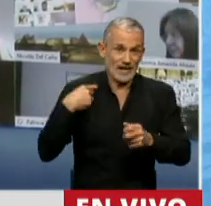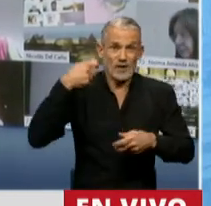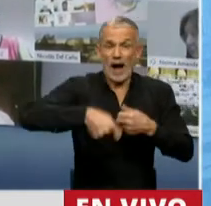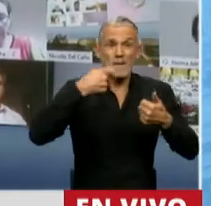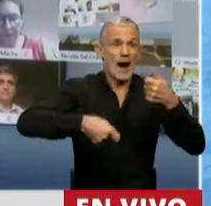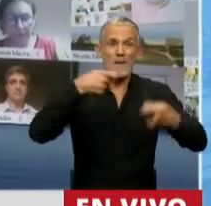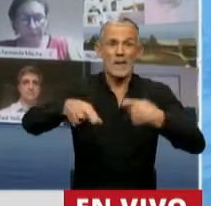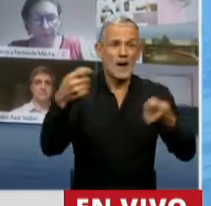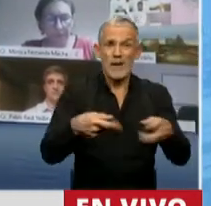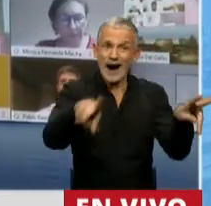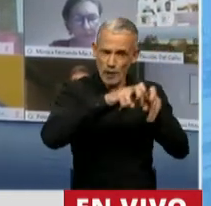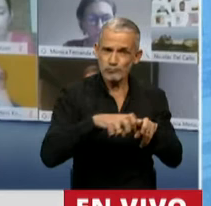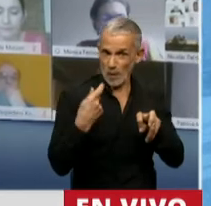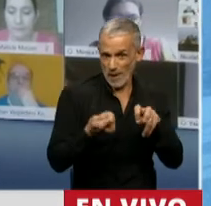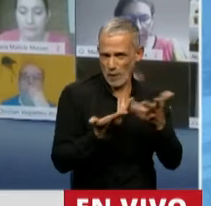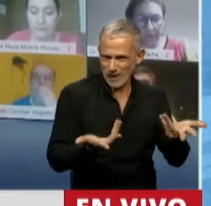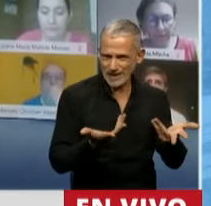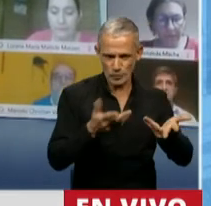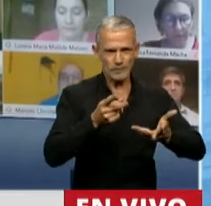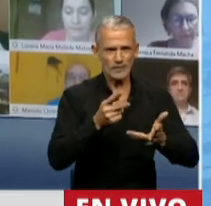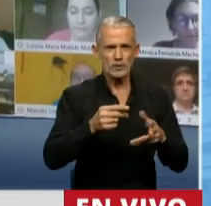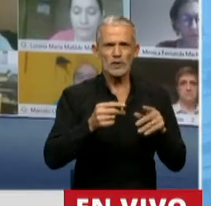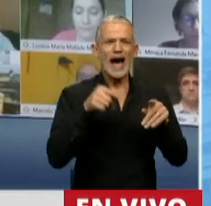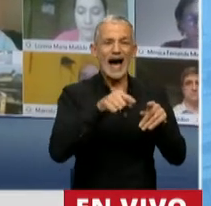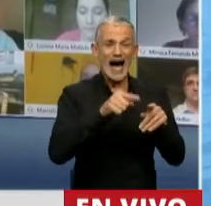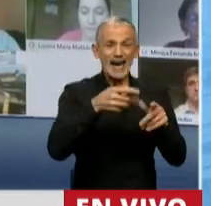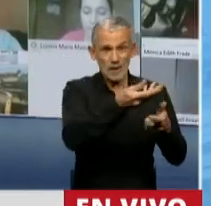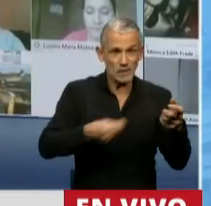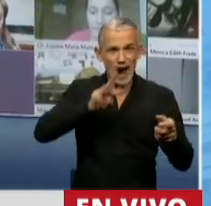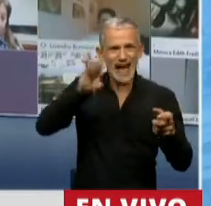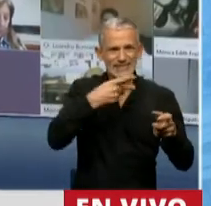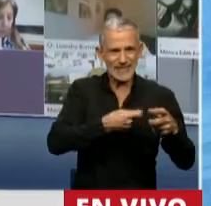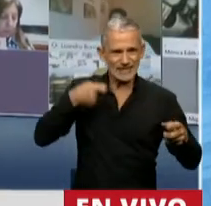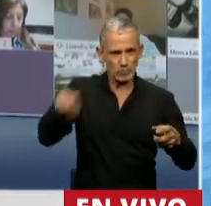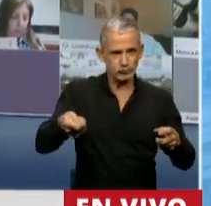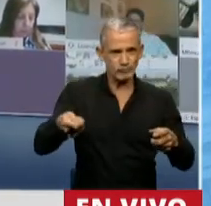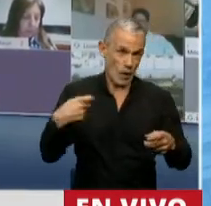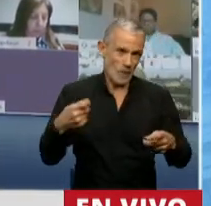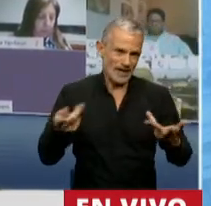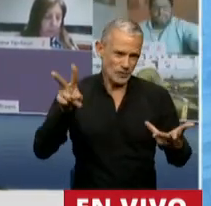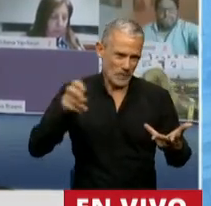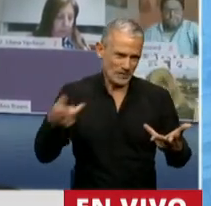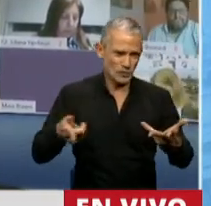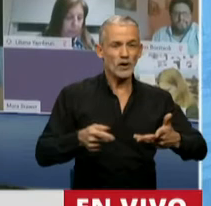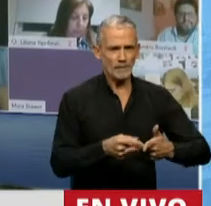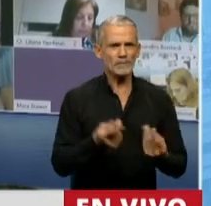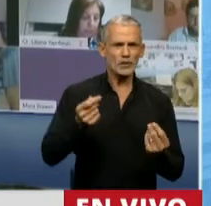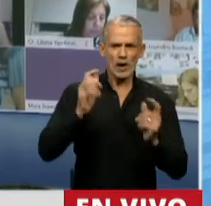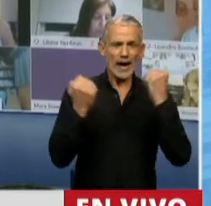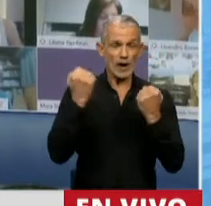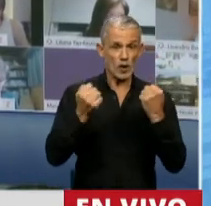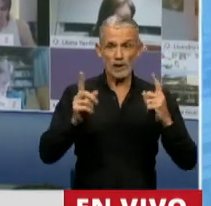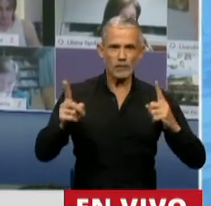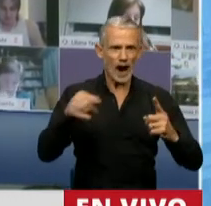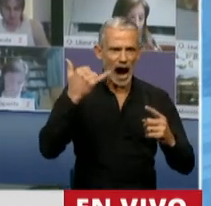la que justamente se financia centralmente la seguridad social. En definitiva, sostener una economía